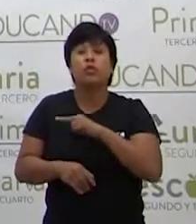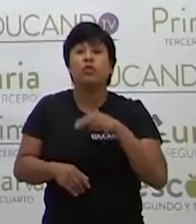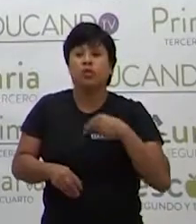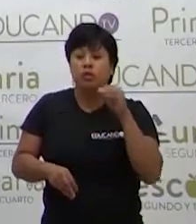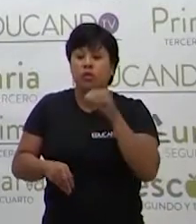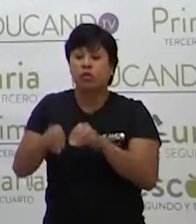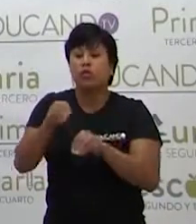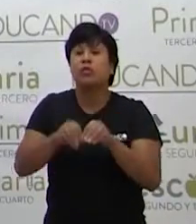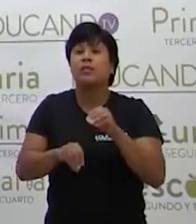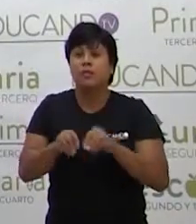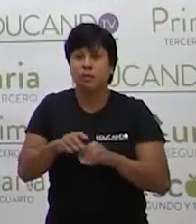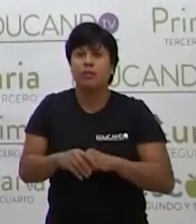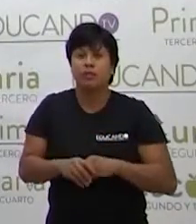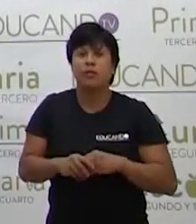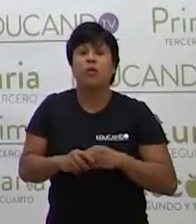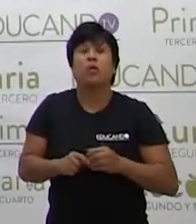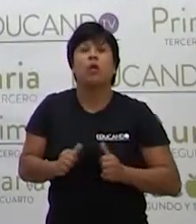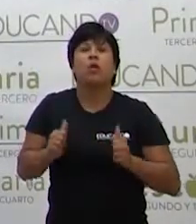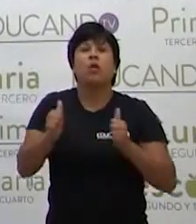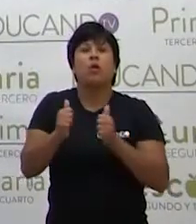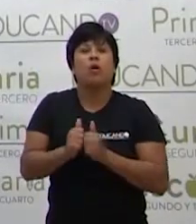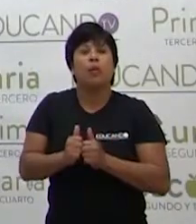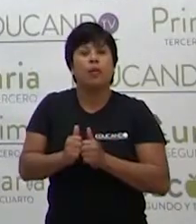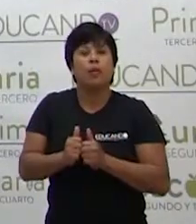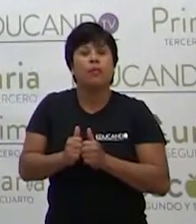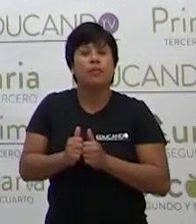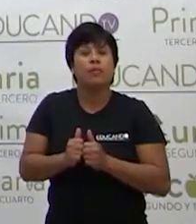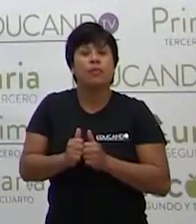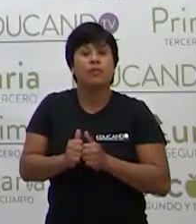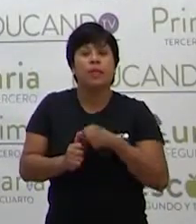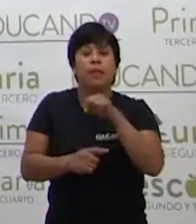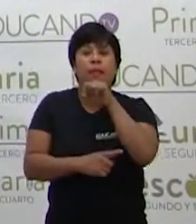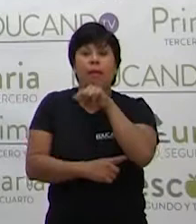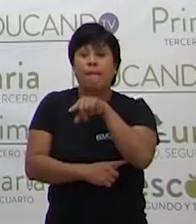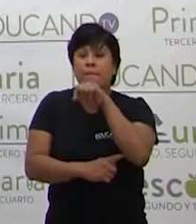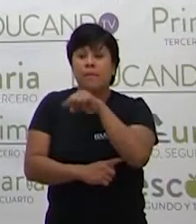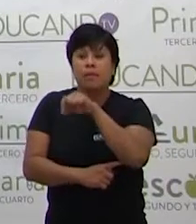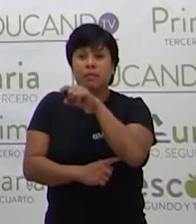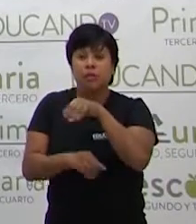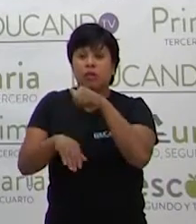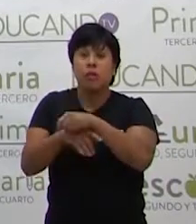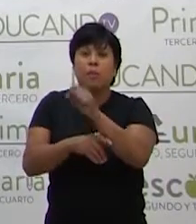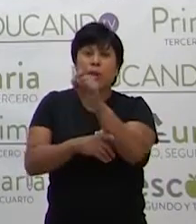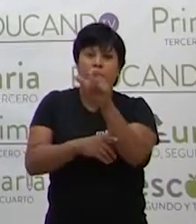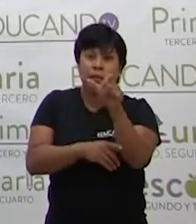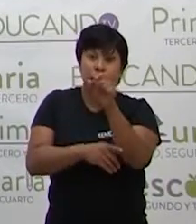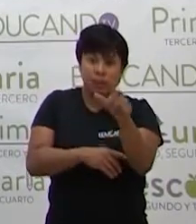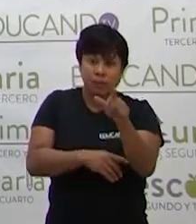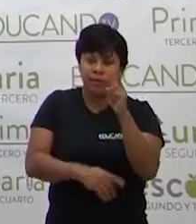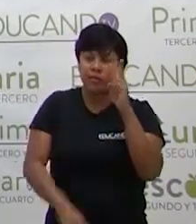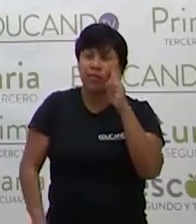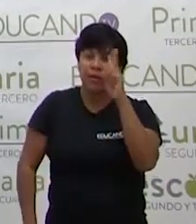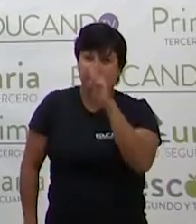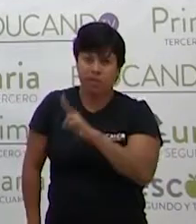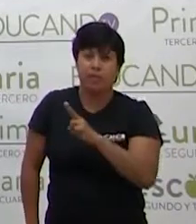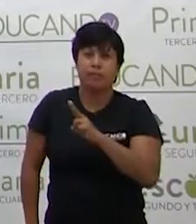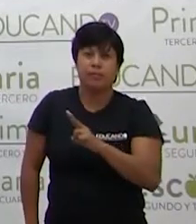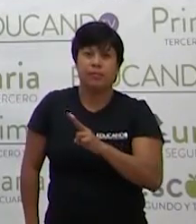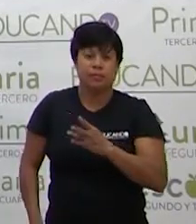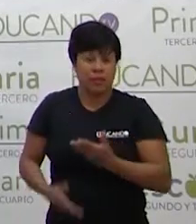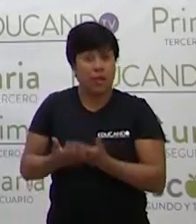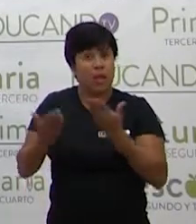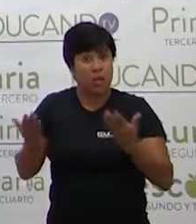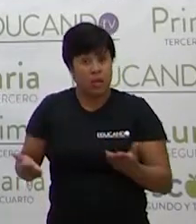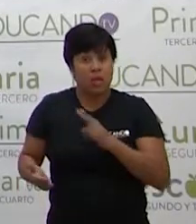construidos con las mismas cifras, obsérvalas. Ahorita